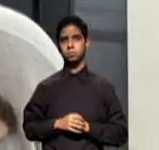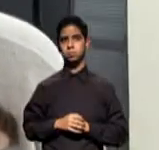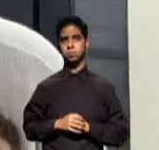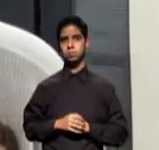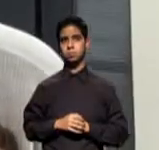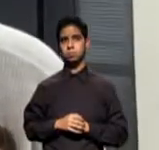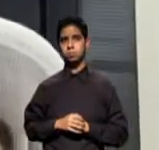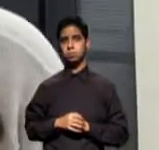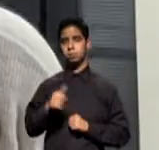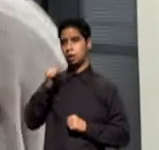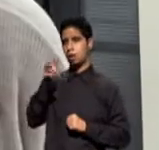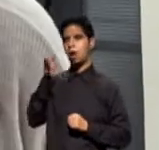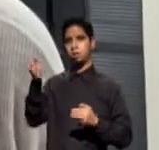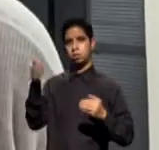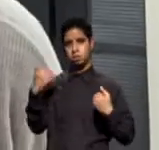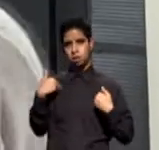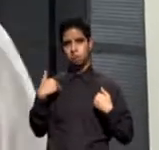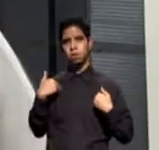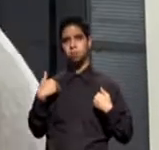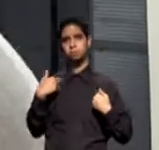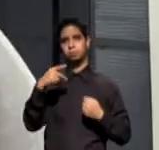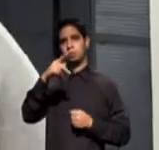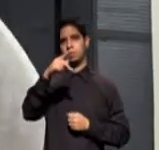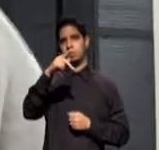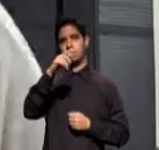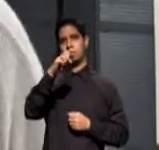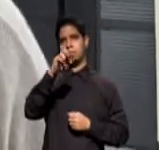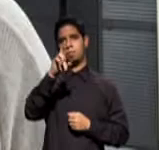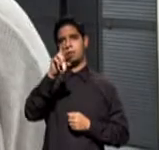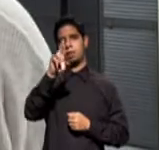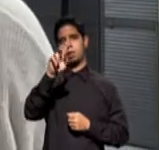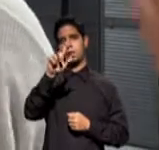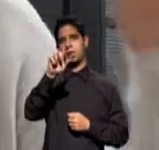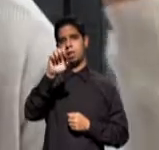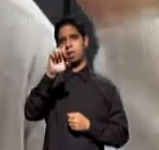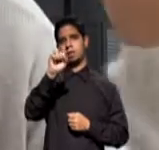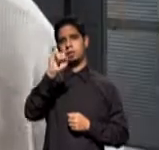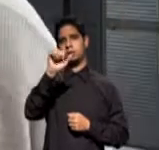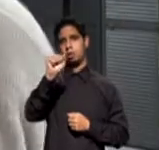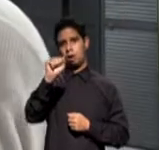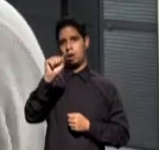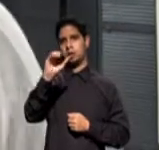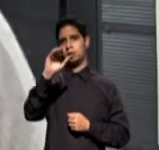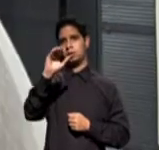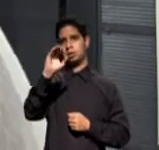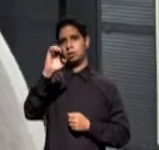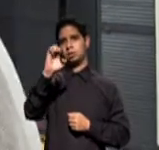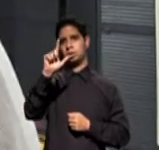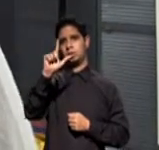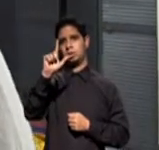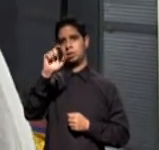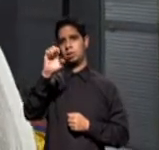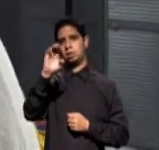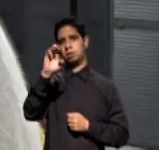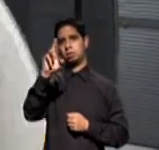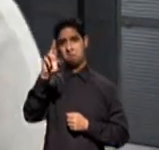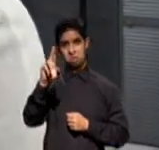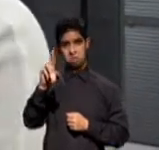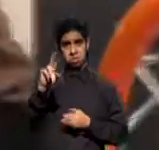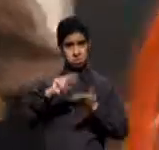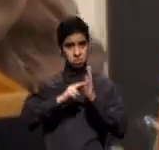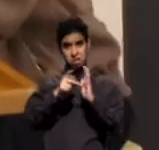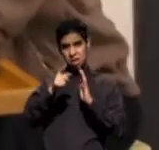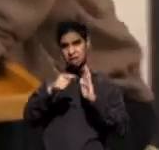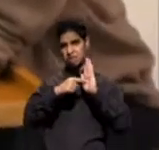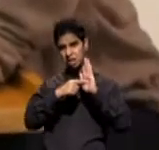Ambas tienen el diagnóstico de epilepsia cerebral. Se manifiesta diferente dependiendo, ¿verdad?, de cuál es